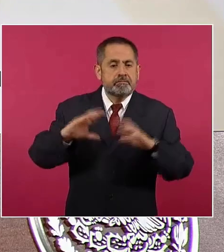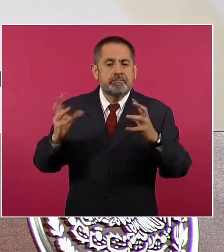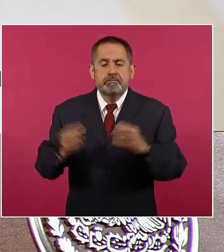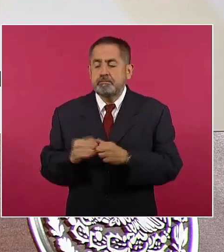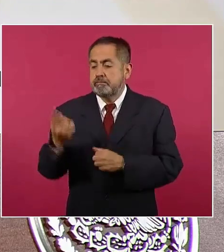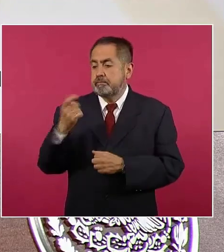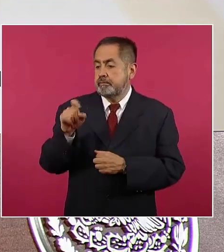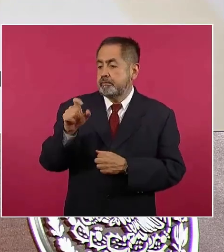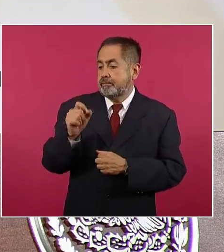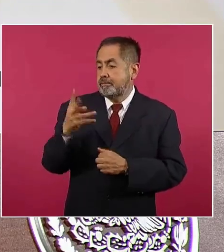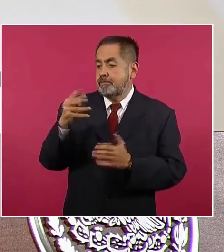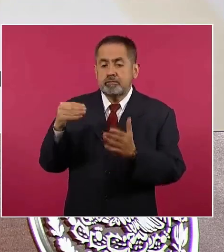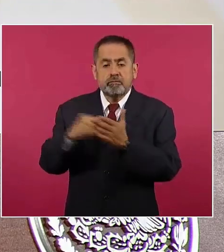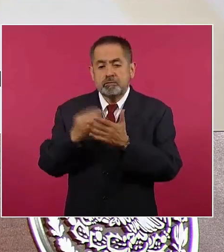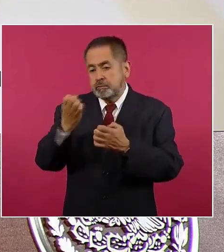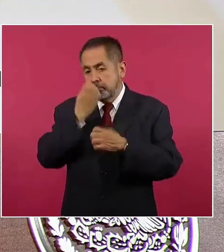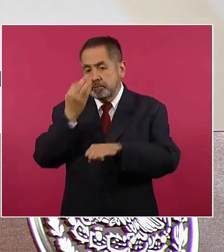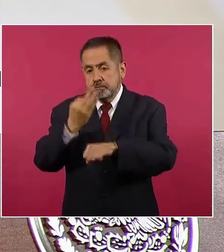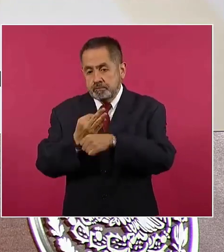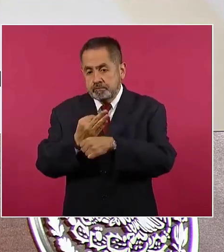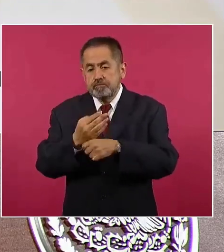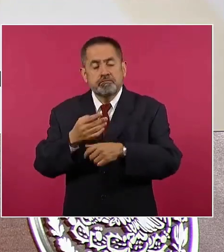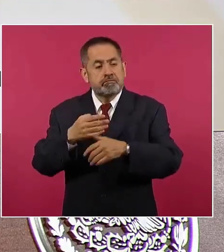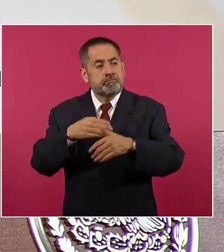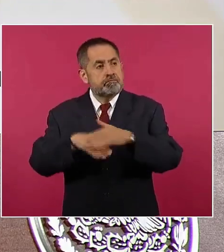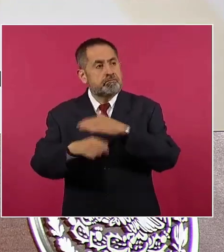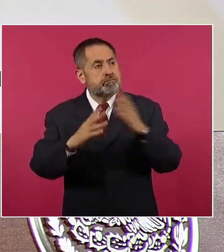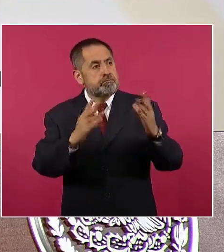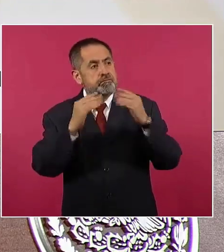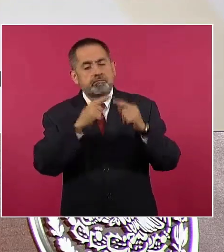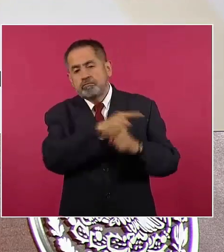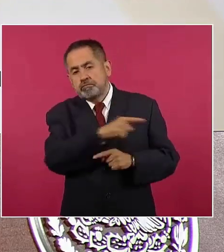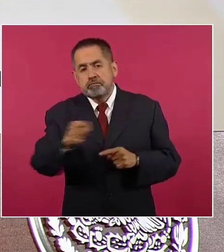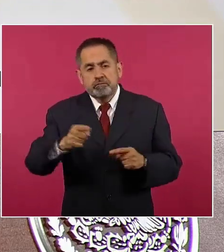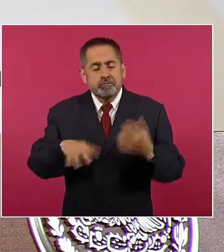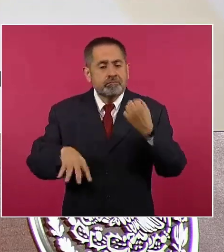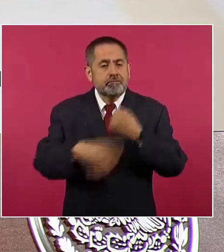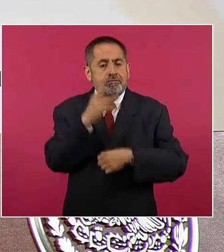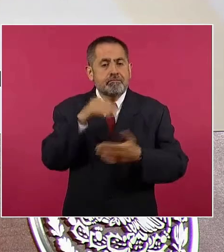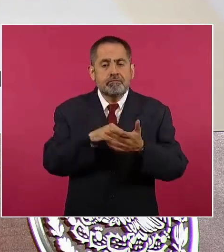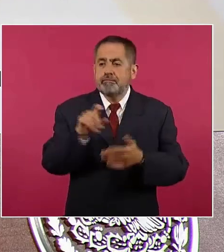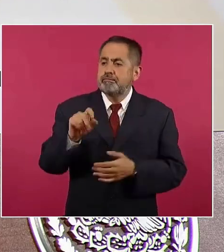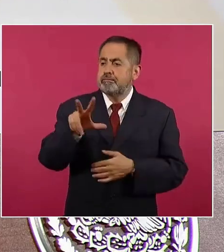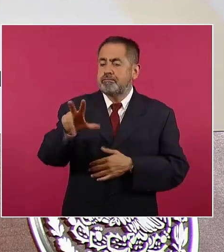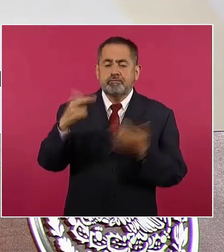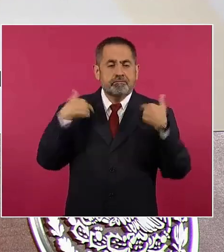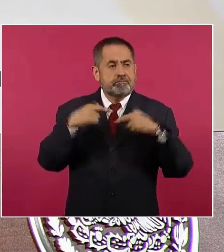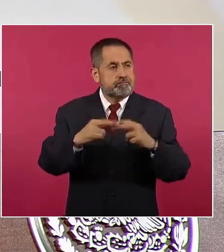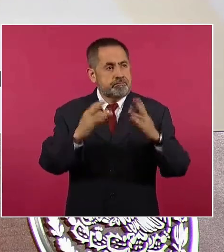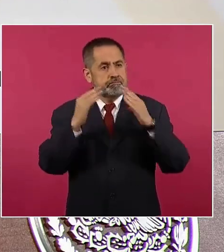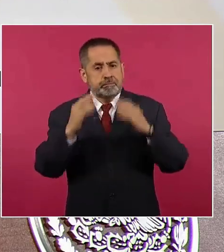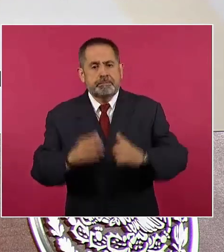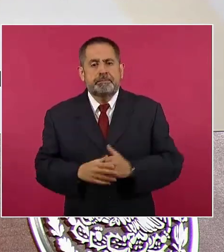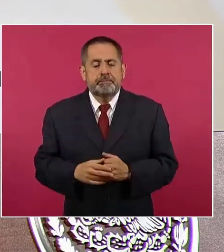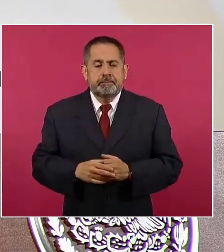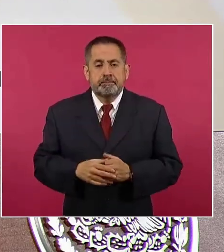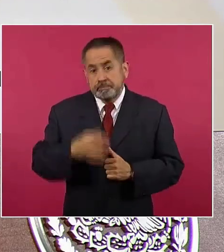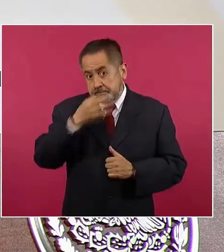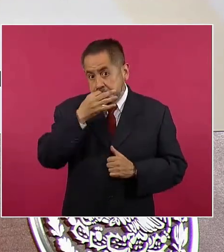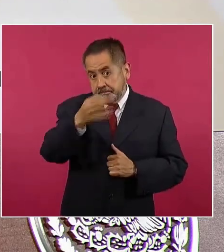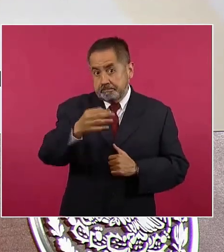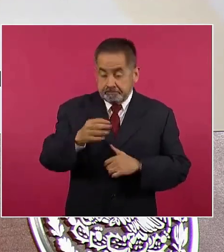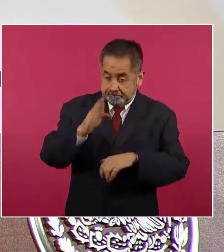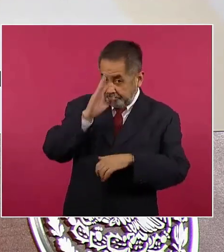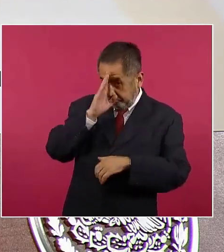124 mil estudiantes atendidos por 14 mil 28 docentes. Me dirijo a los niños y a las niñas,